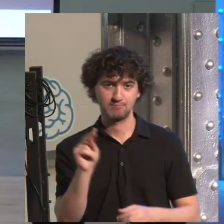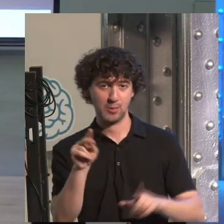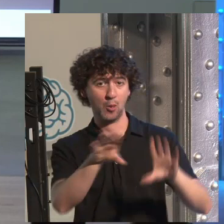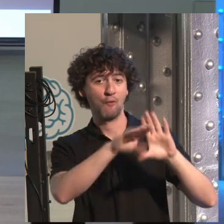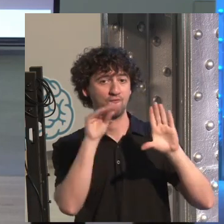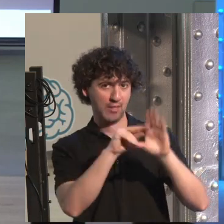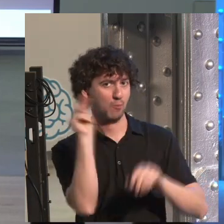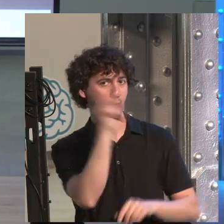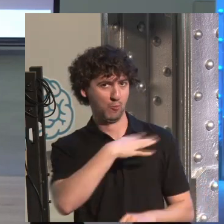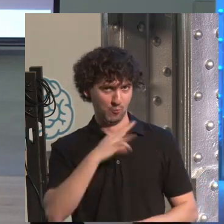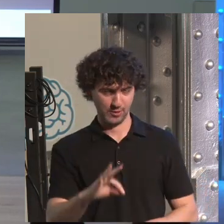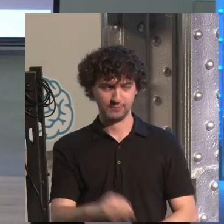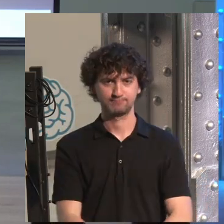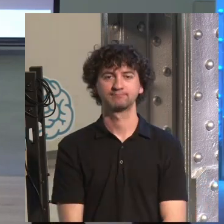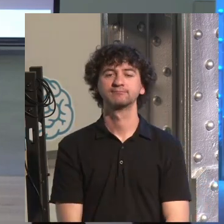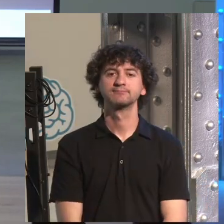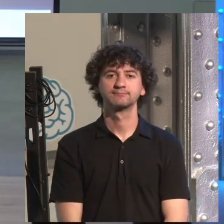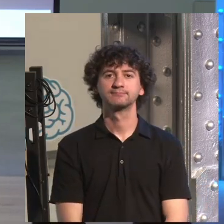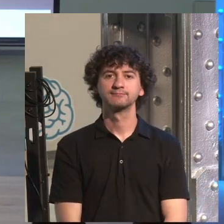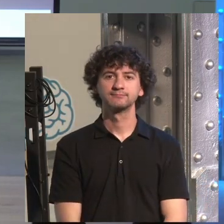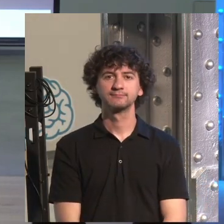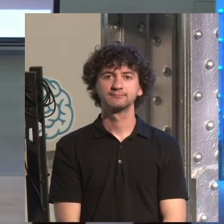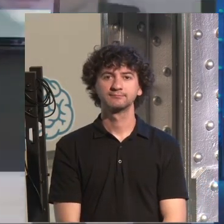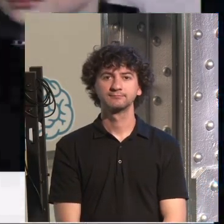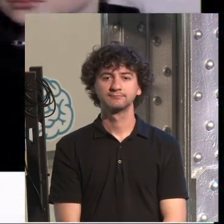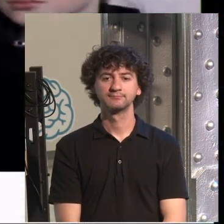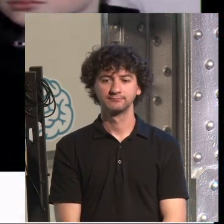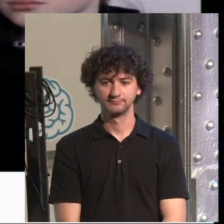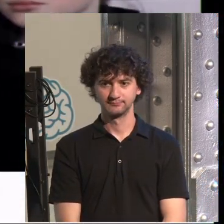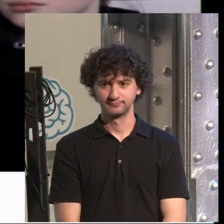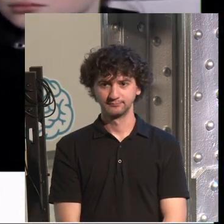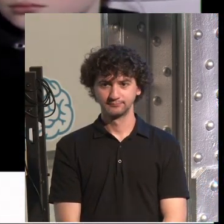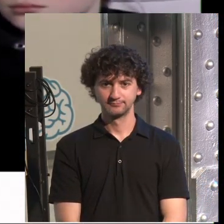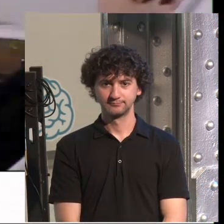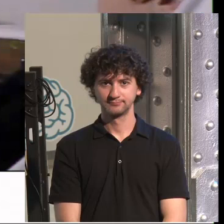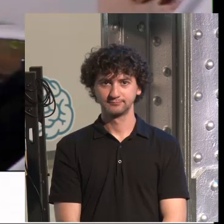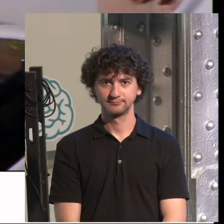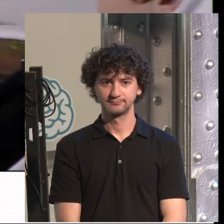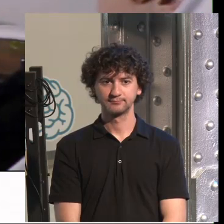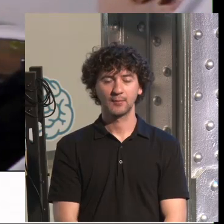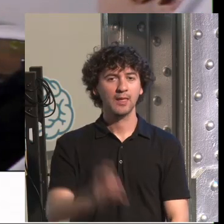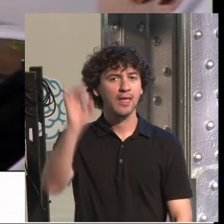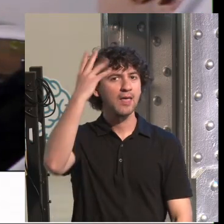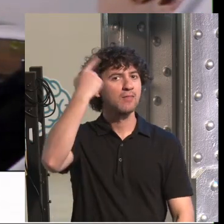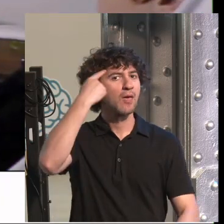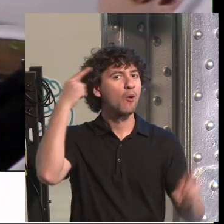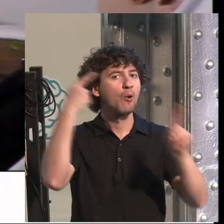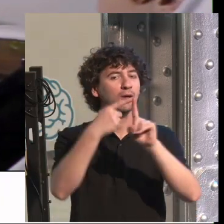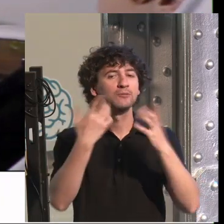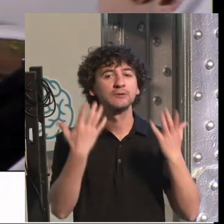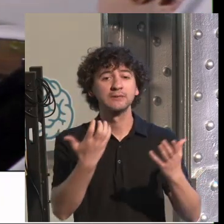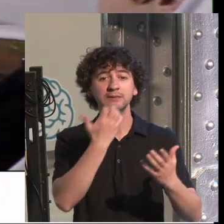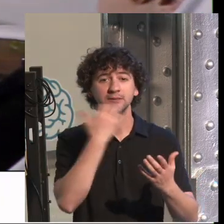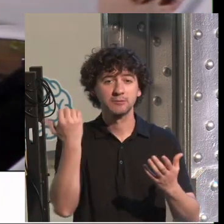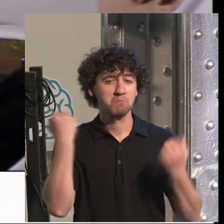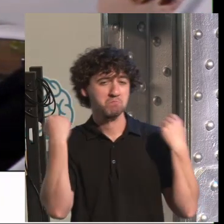The client can learn how to train and regulate his brain activity Y la idea es que practicando este tipo